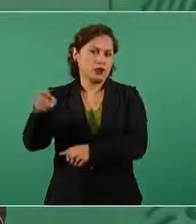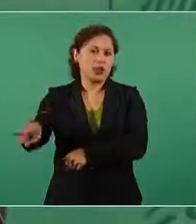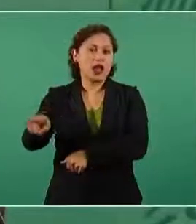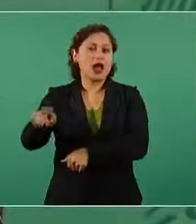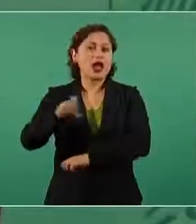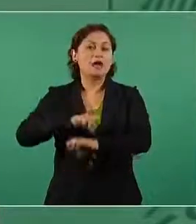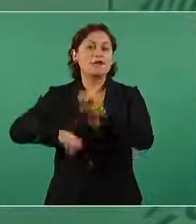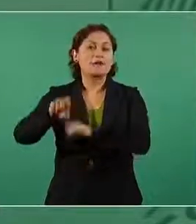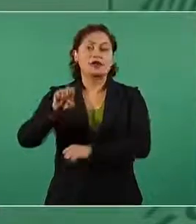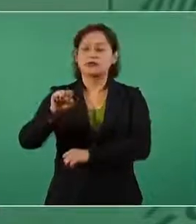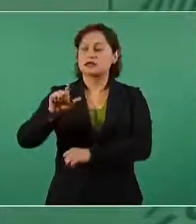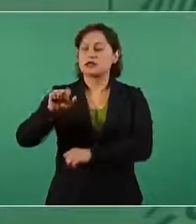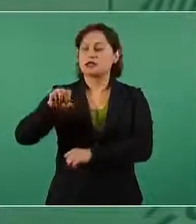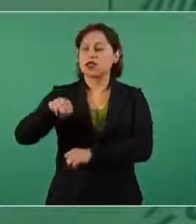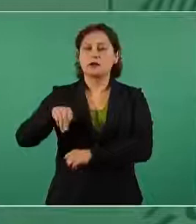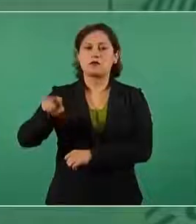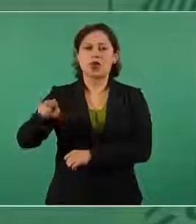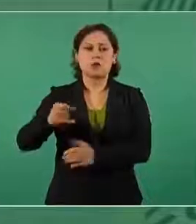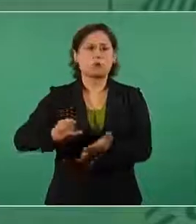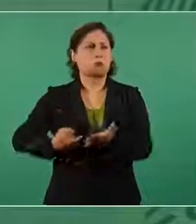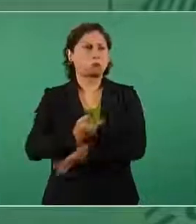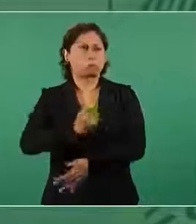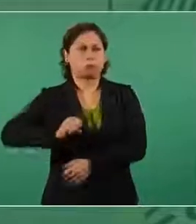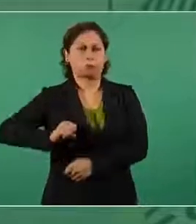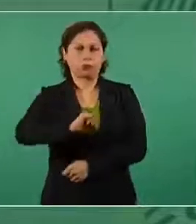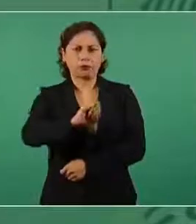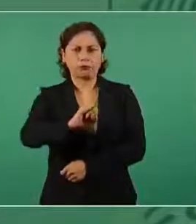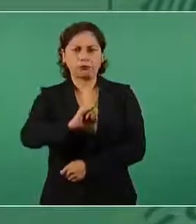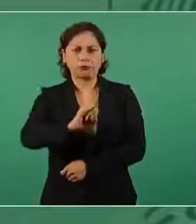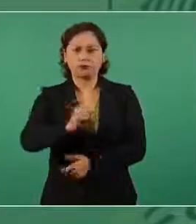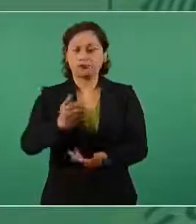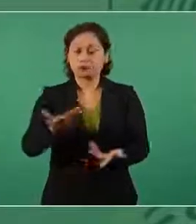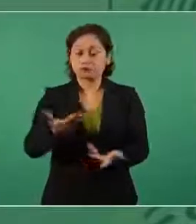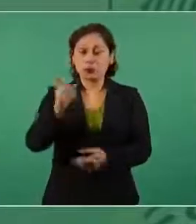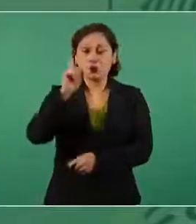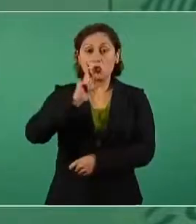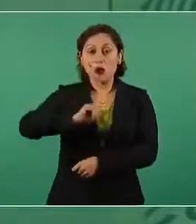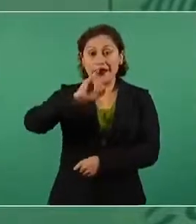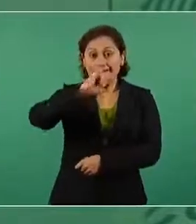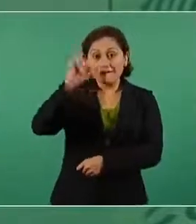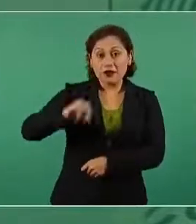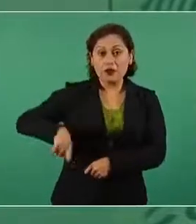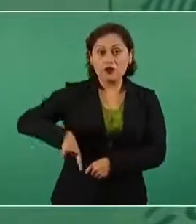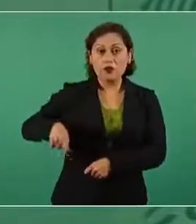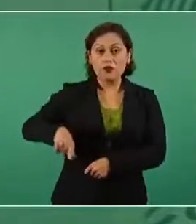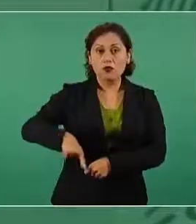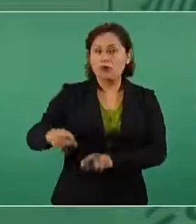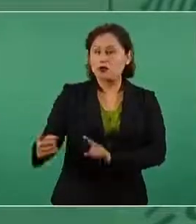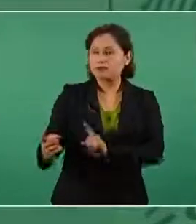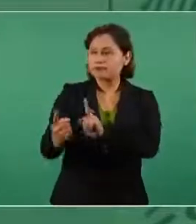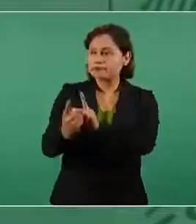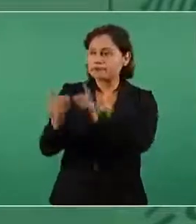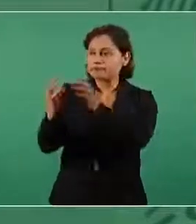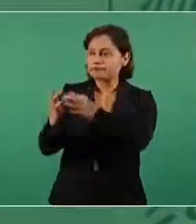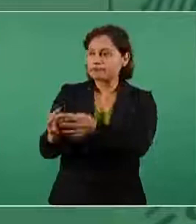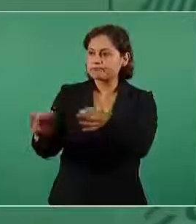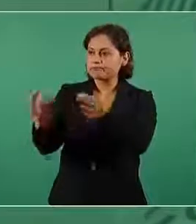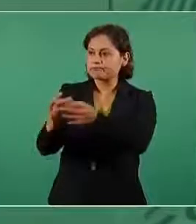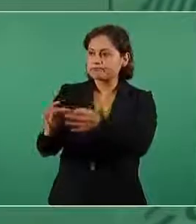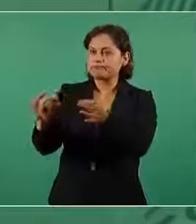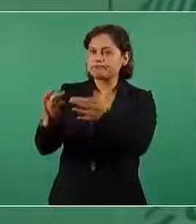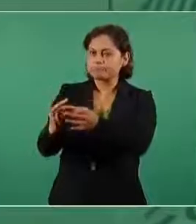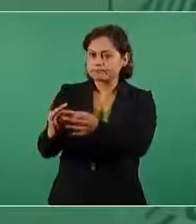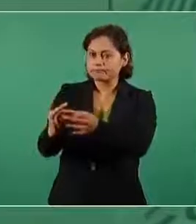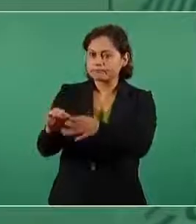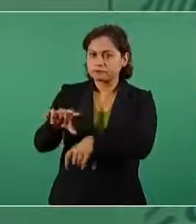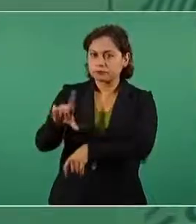Le planteó la jefa de gobierno y vino aquí a decirnos, yo me hago